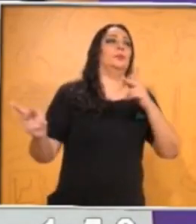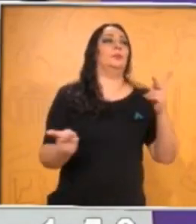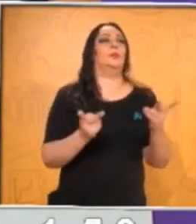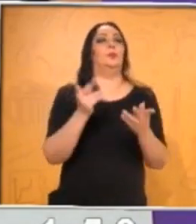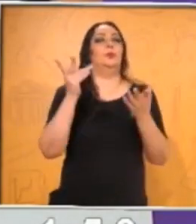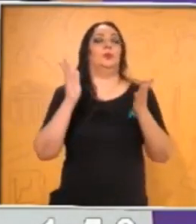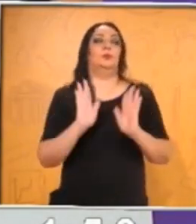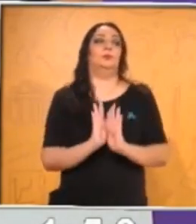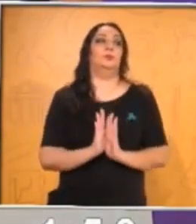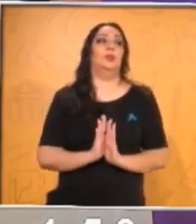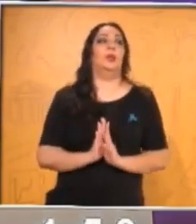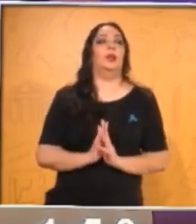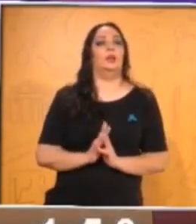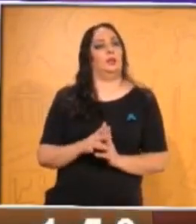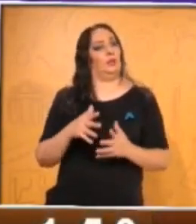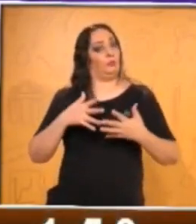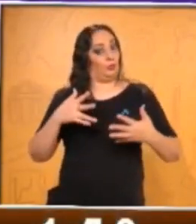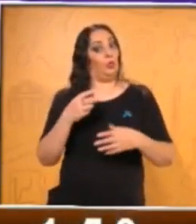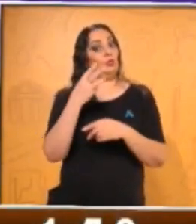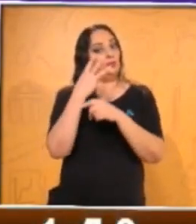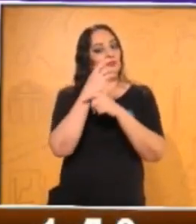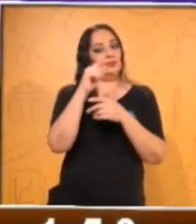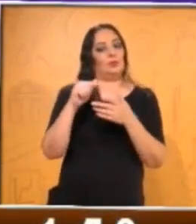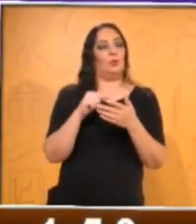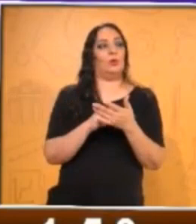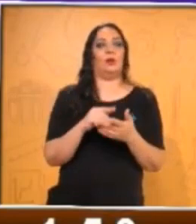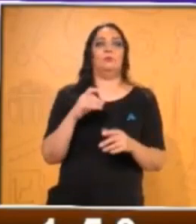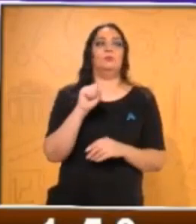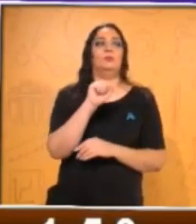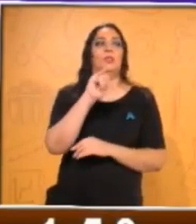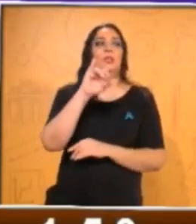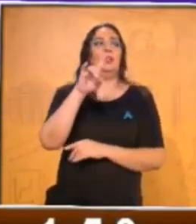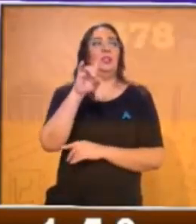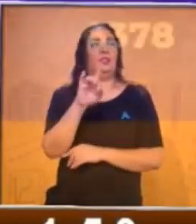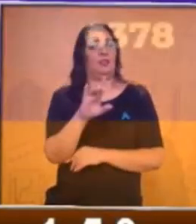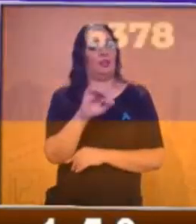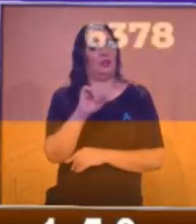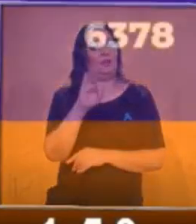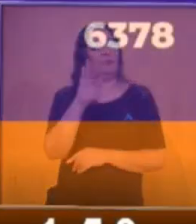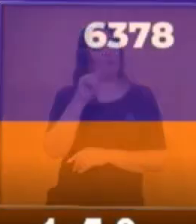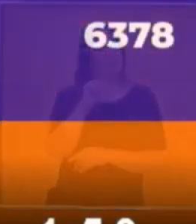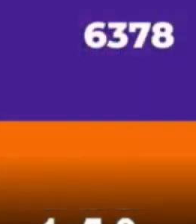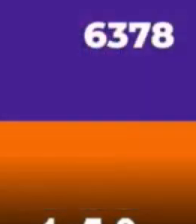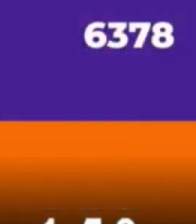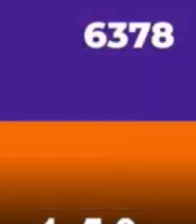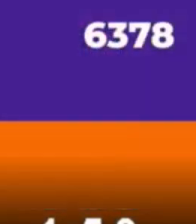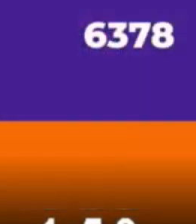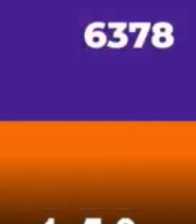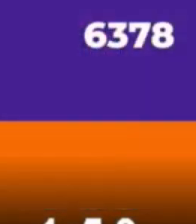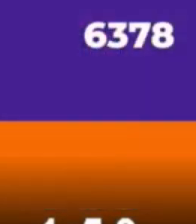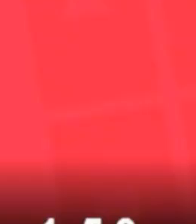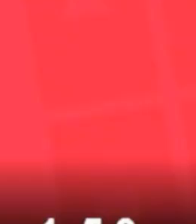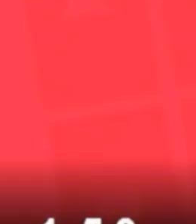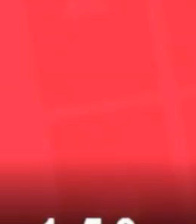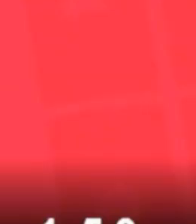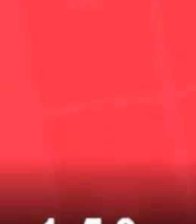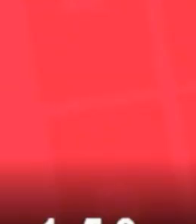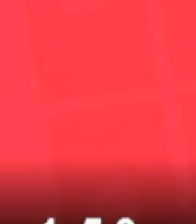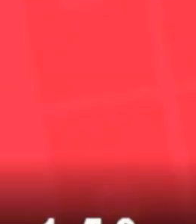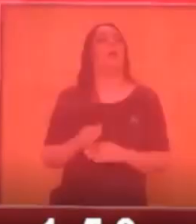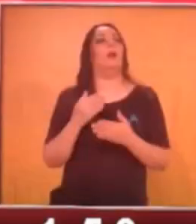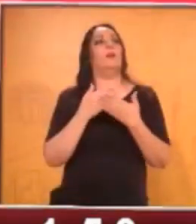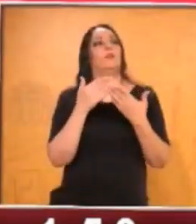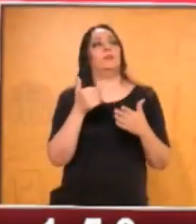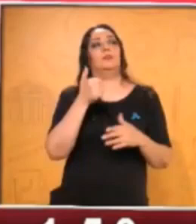Ahí se equivocaron menos. Gordo sigue en tercer lugar. Uh-huh. Said Kraft, que creo que ayer también salió aquí con nosotros. Vámonos a